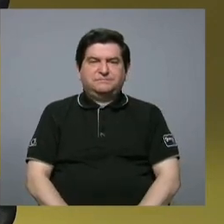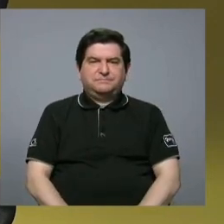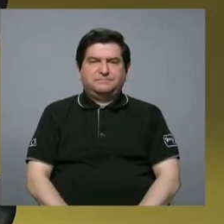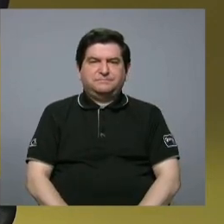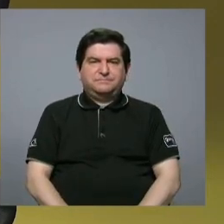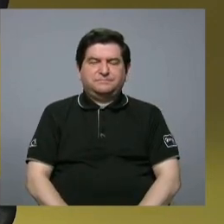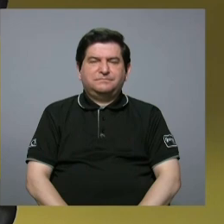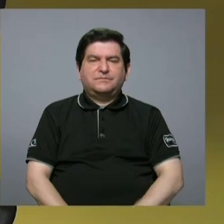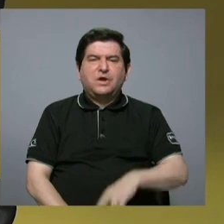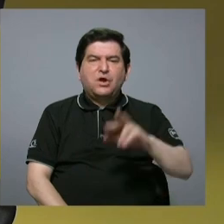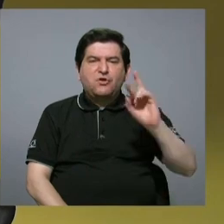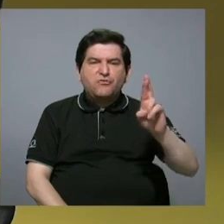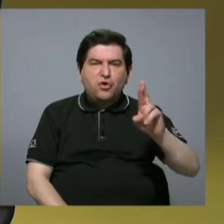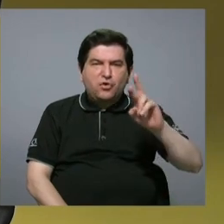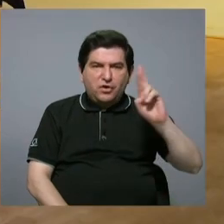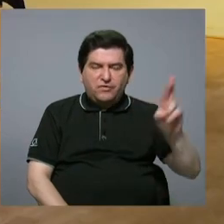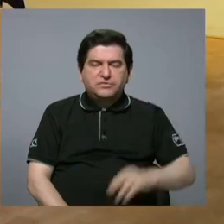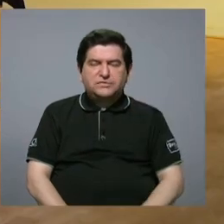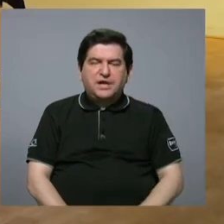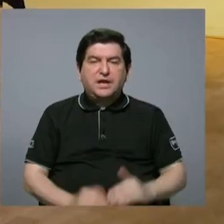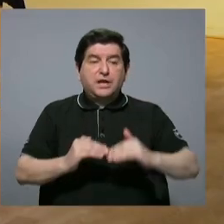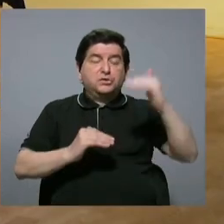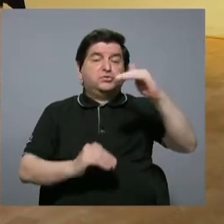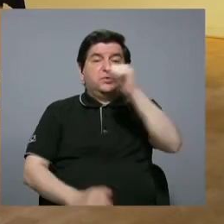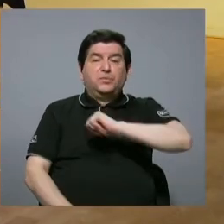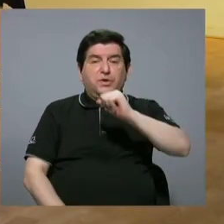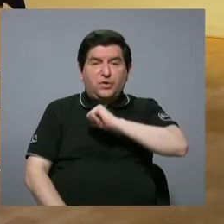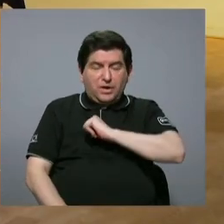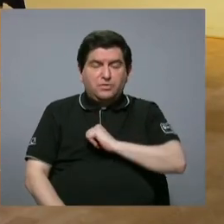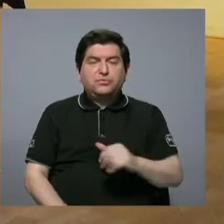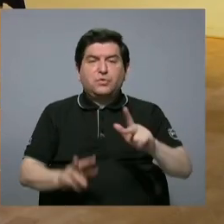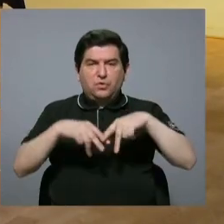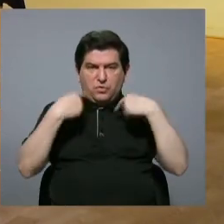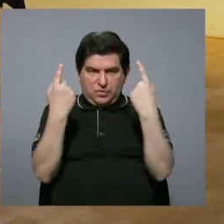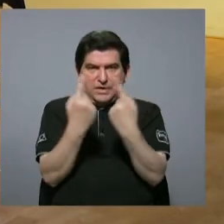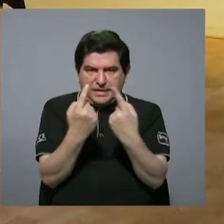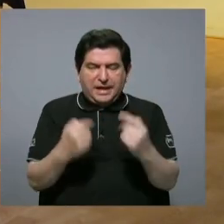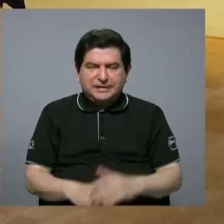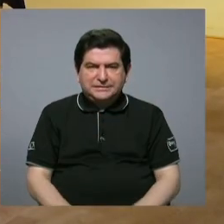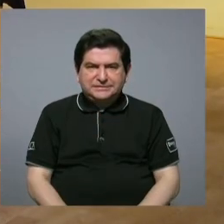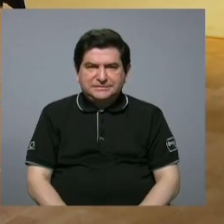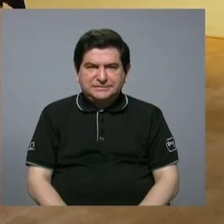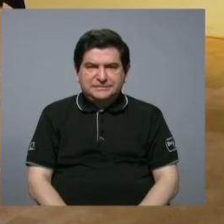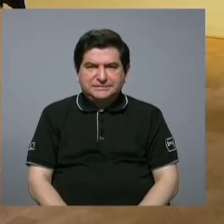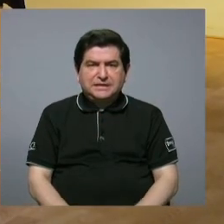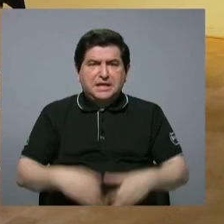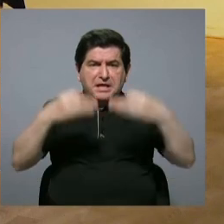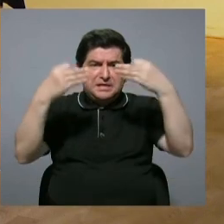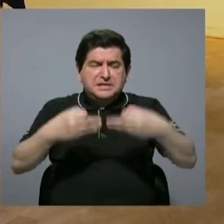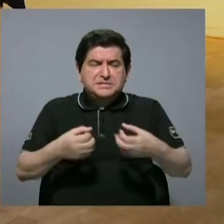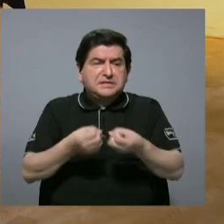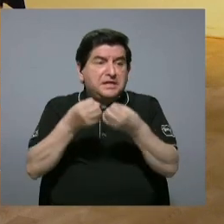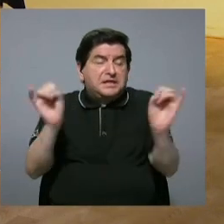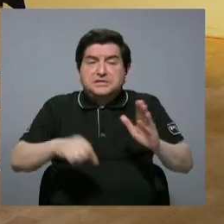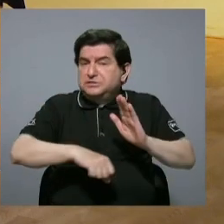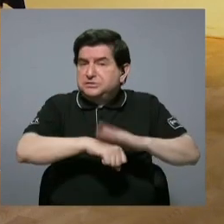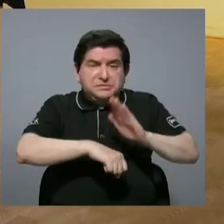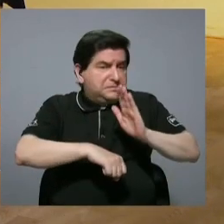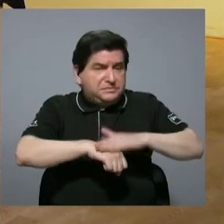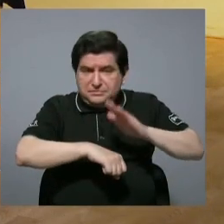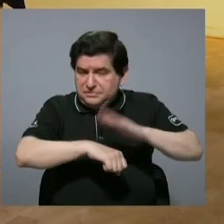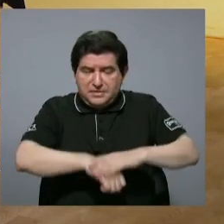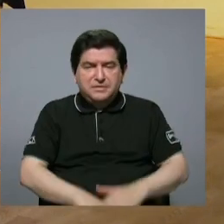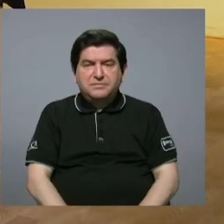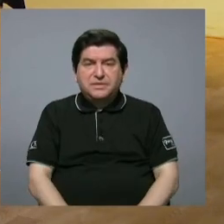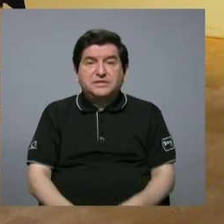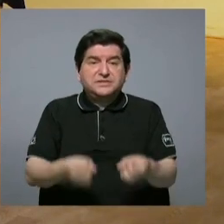Roque Rosales, que era la máxima autoridad del partido, decide, sin permiso en primer lugar y